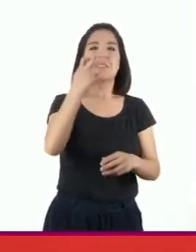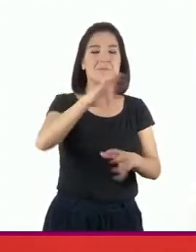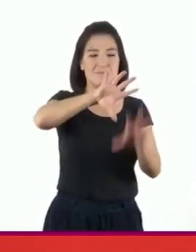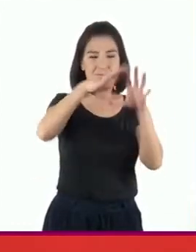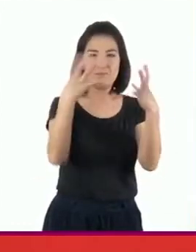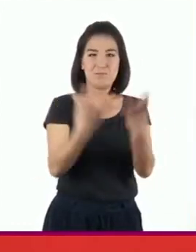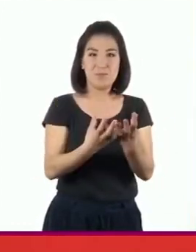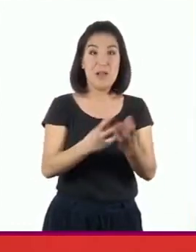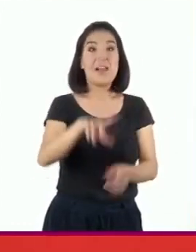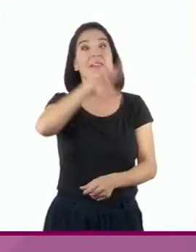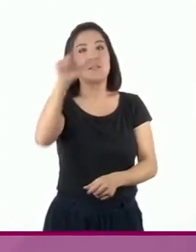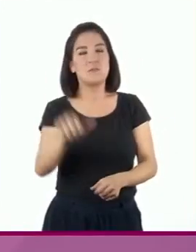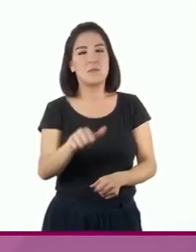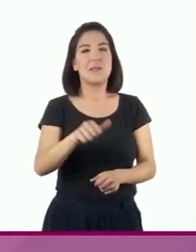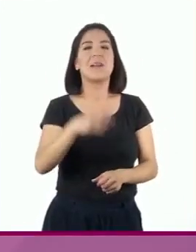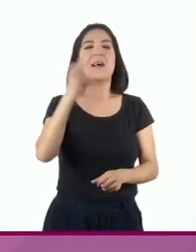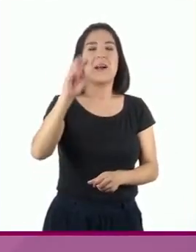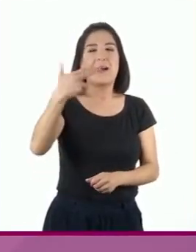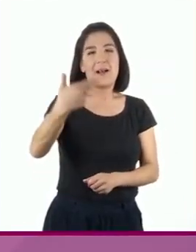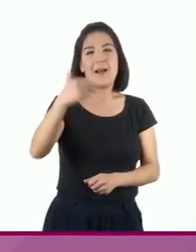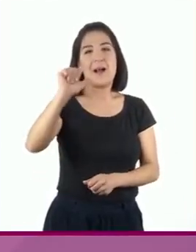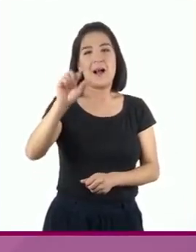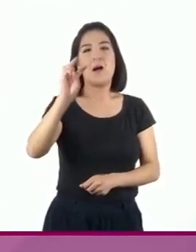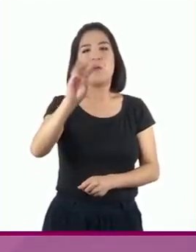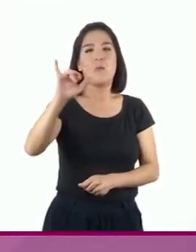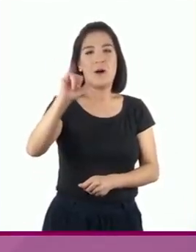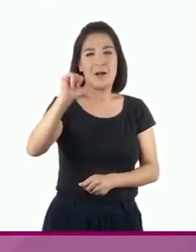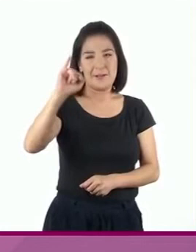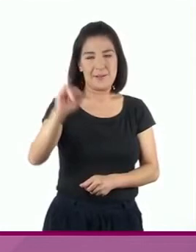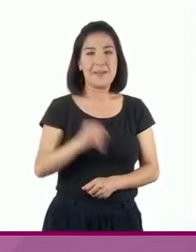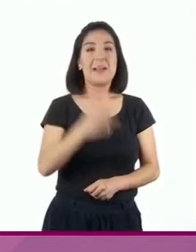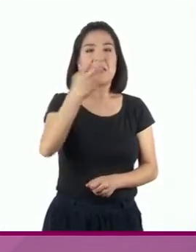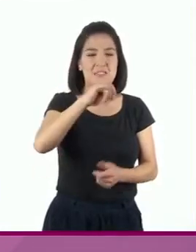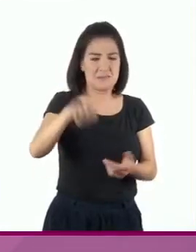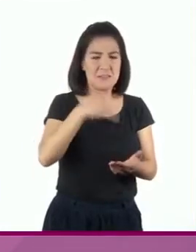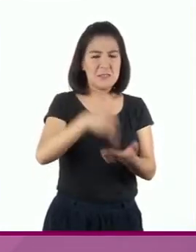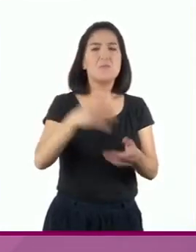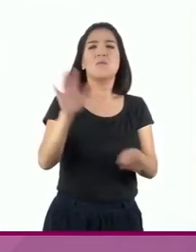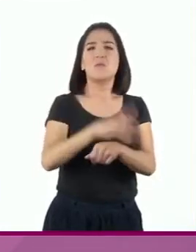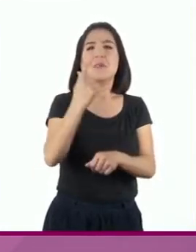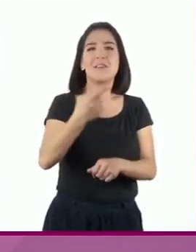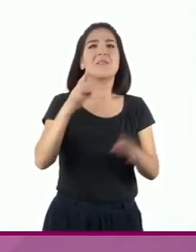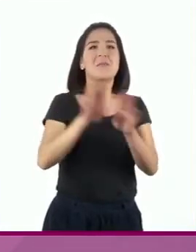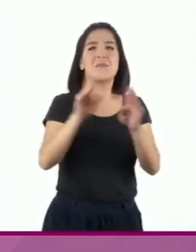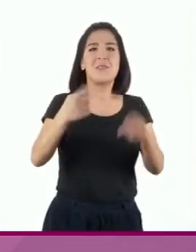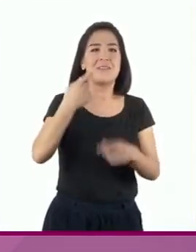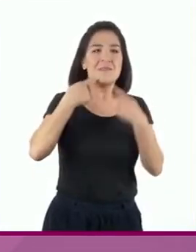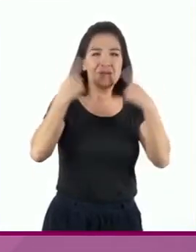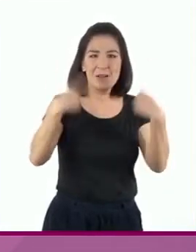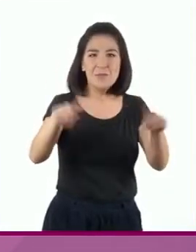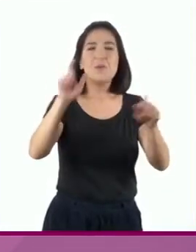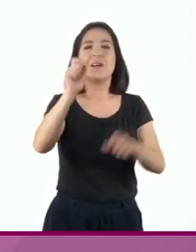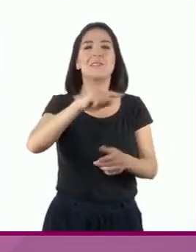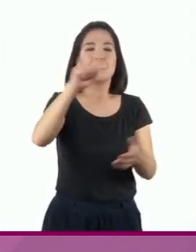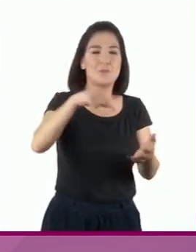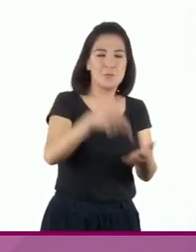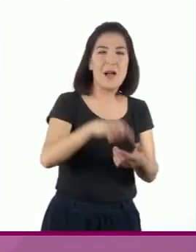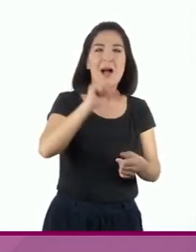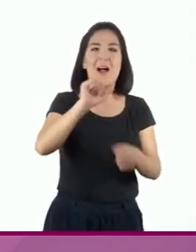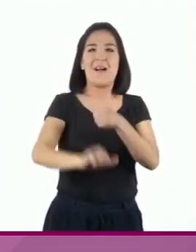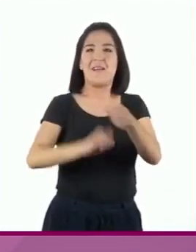solo después de Hawái. Estas islas son famosas por sus numerosas especies endémicas, es